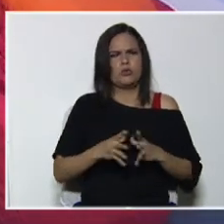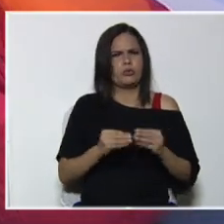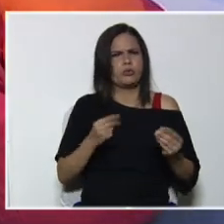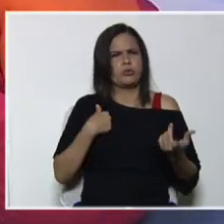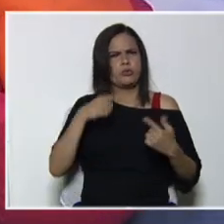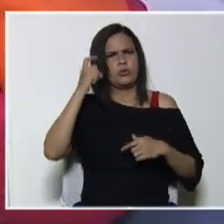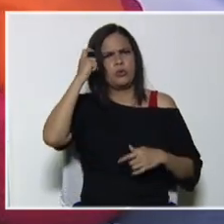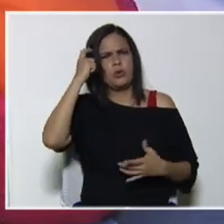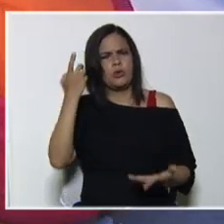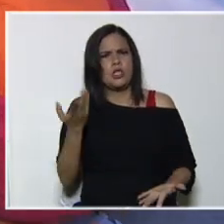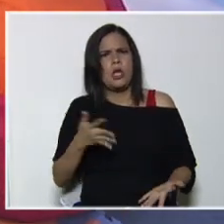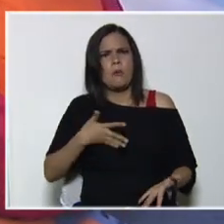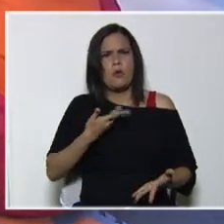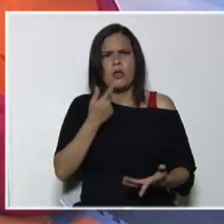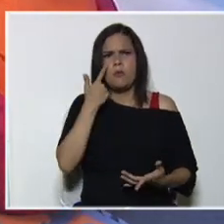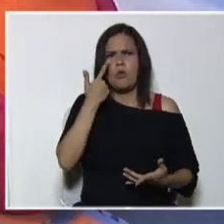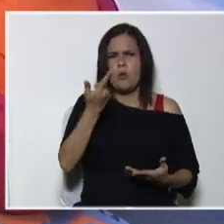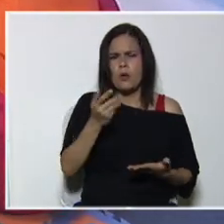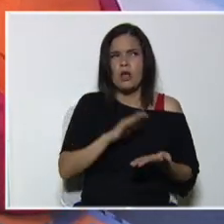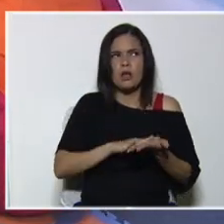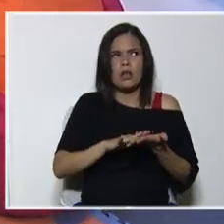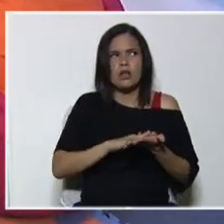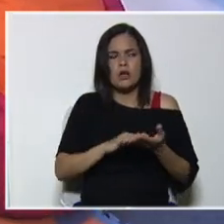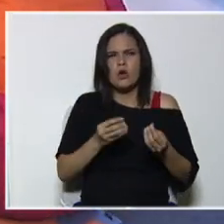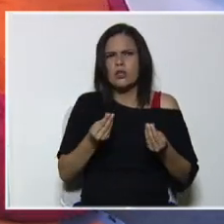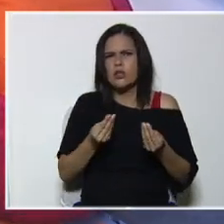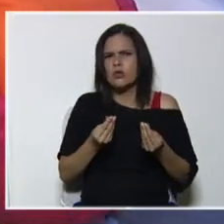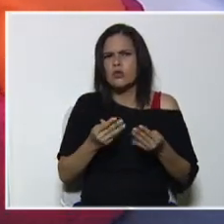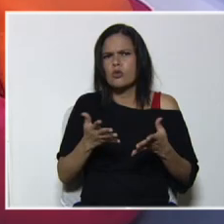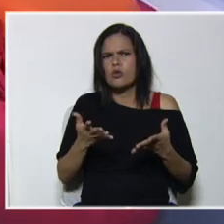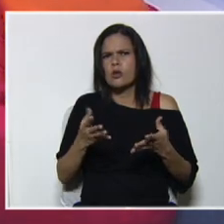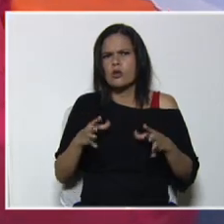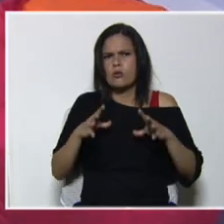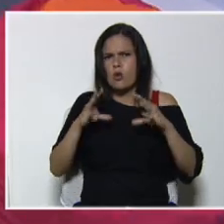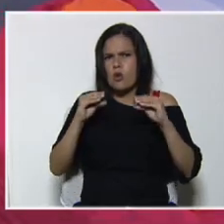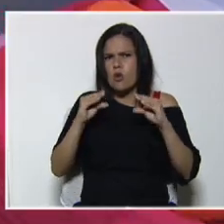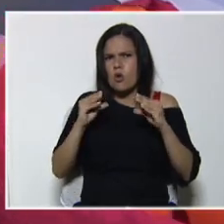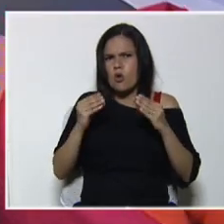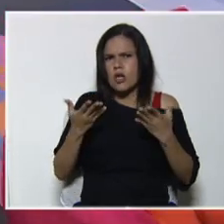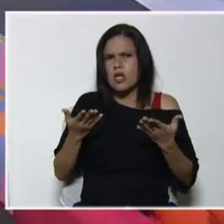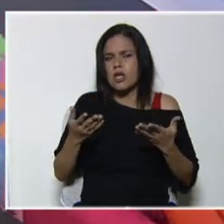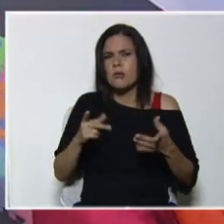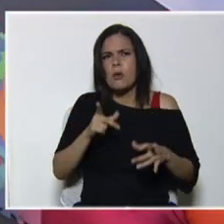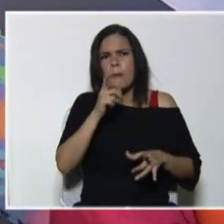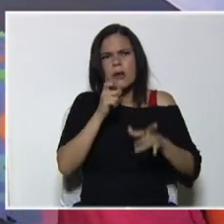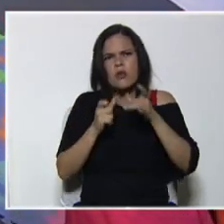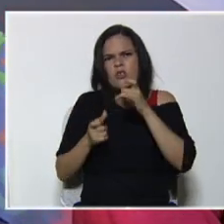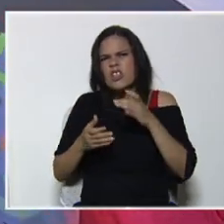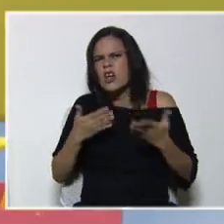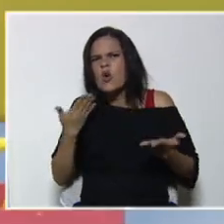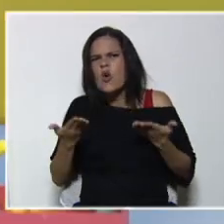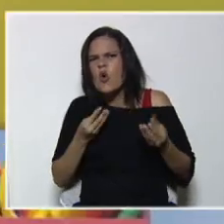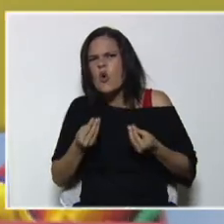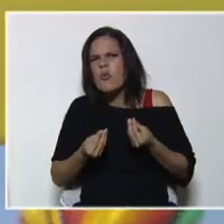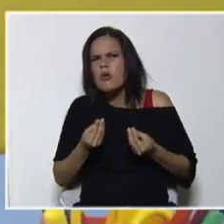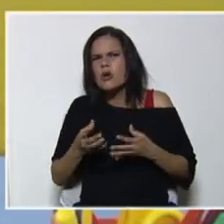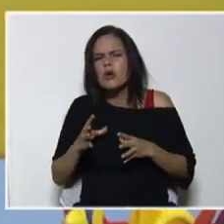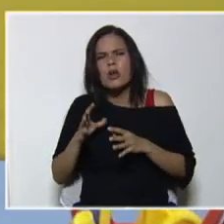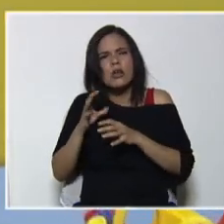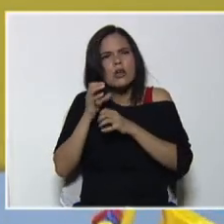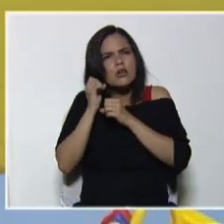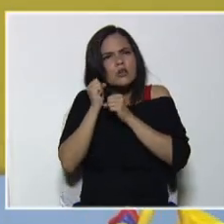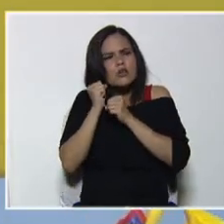recogiendo, podemos ver las texturas, nos conseguimos un cojín y también le podemos preguntar cómo es este cojín. Ay, el cojín